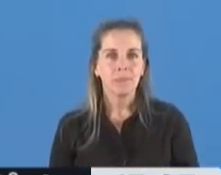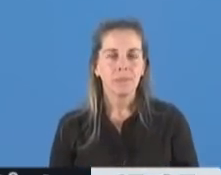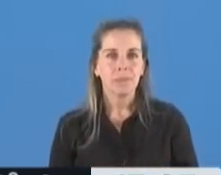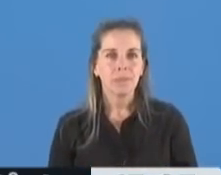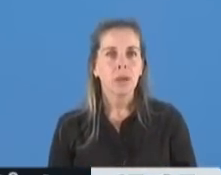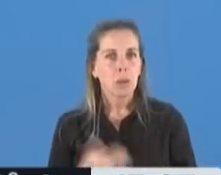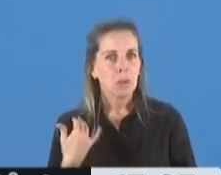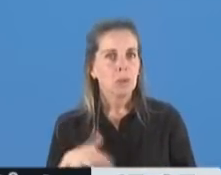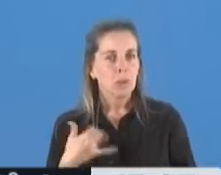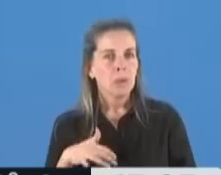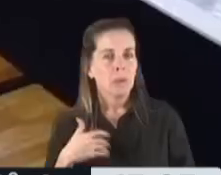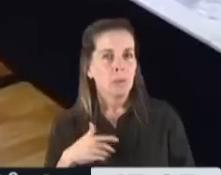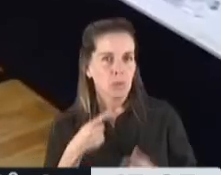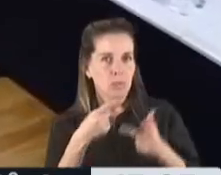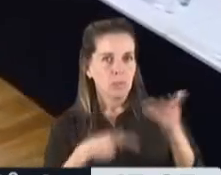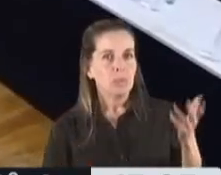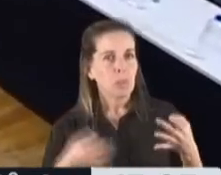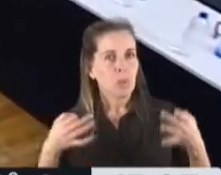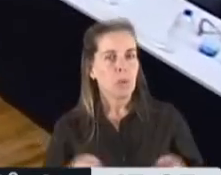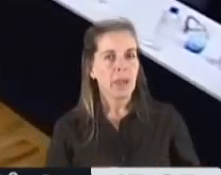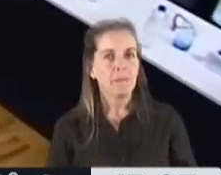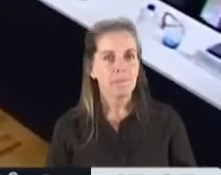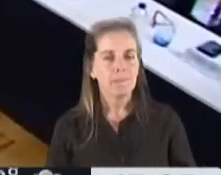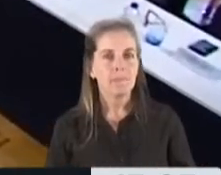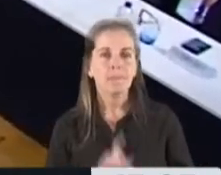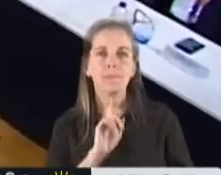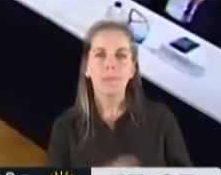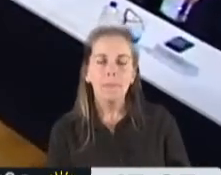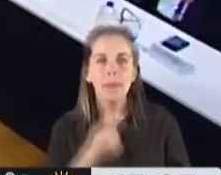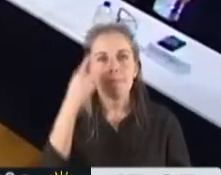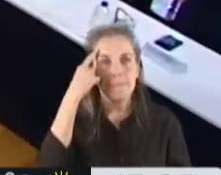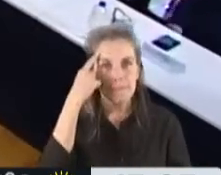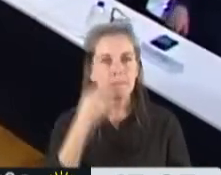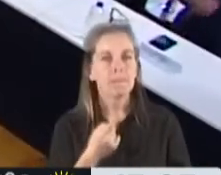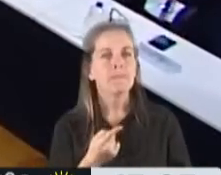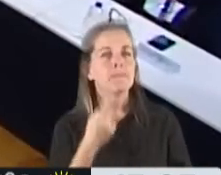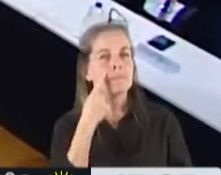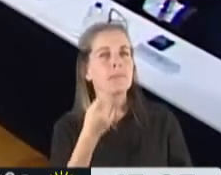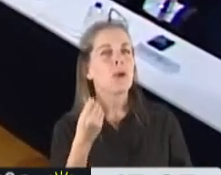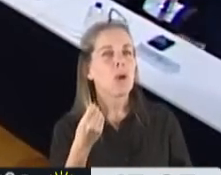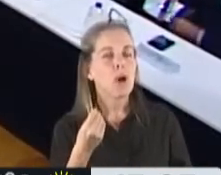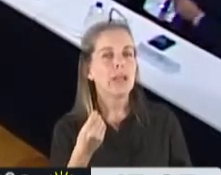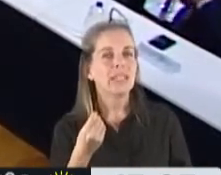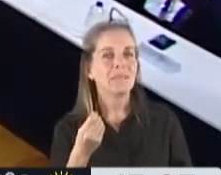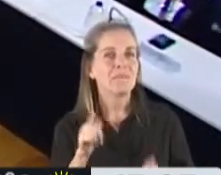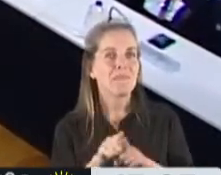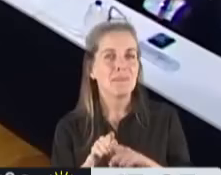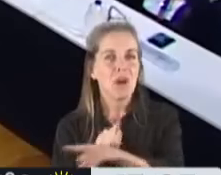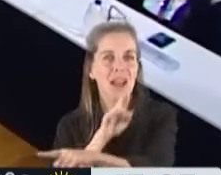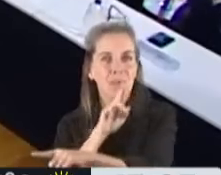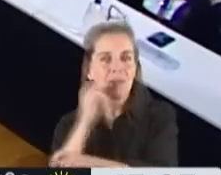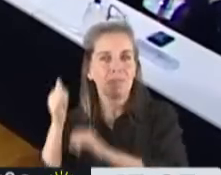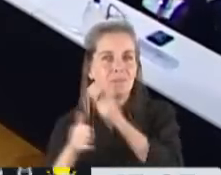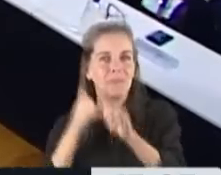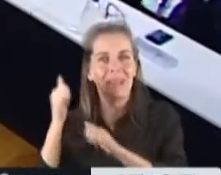Entonces tuvo mucho sentido. Y cuando además me doy cuenta que se hizo del modo como contaba Débora,